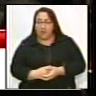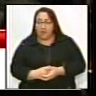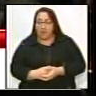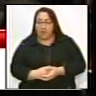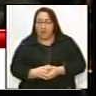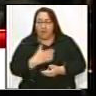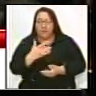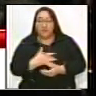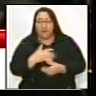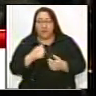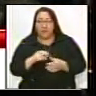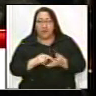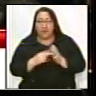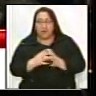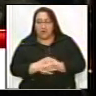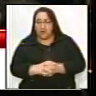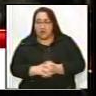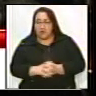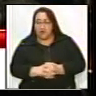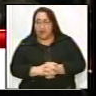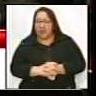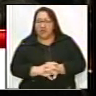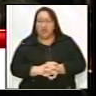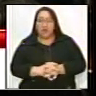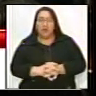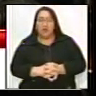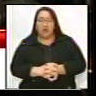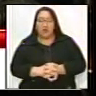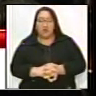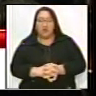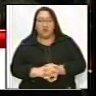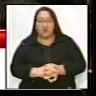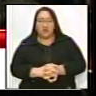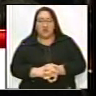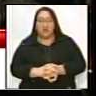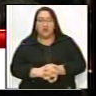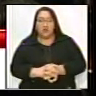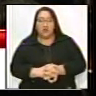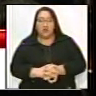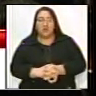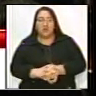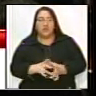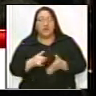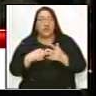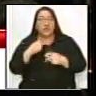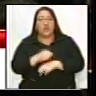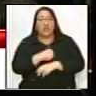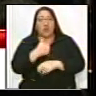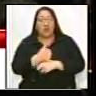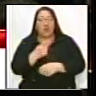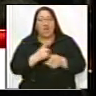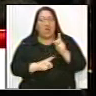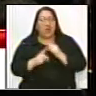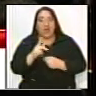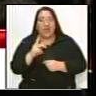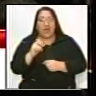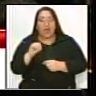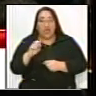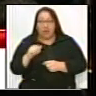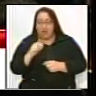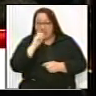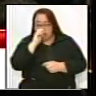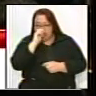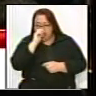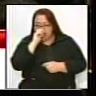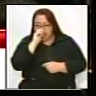se sienta contento con el trabajo que hace. Tenemos al doctor Mario Luna, al doctor Ricardo, a Kevin, y por favor, ahí está el